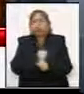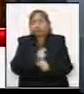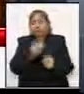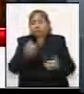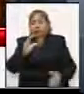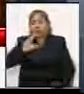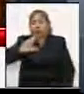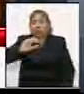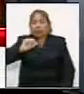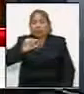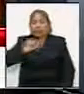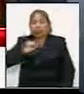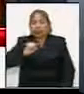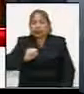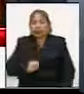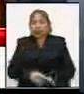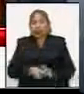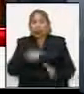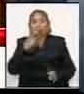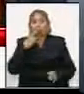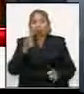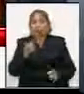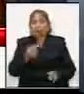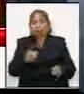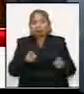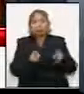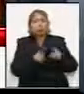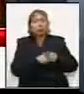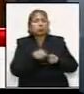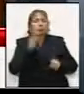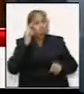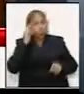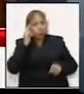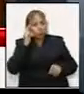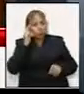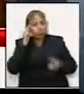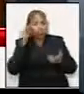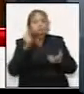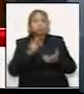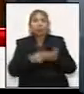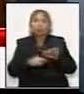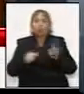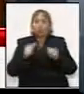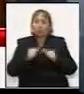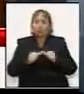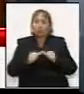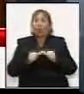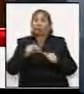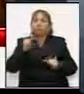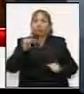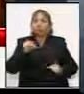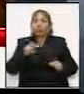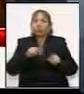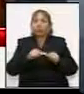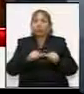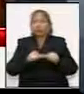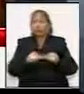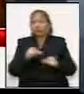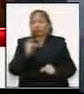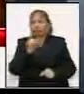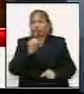caso, debe ser motivo también de que sean nombrados, para que no